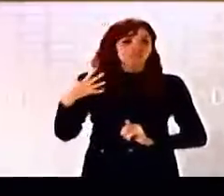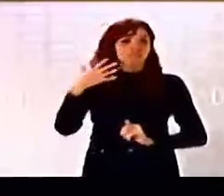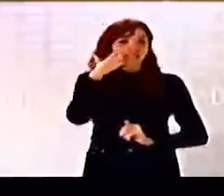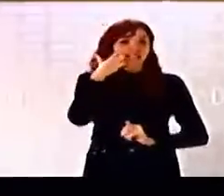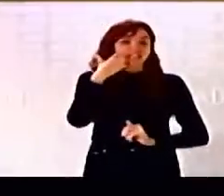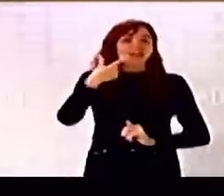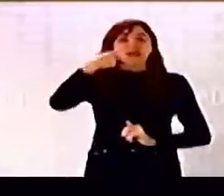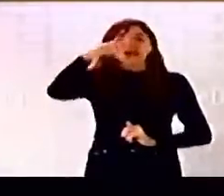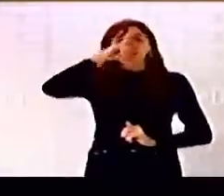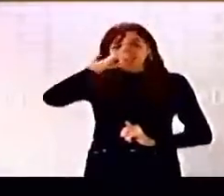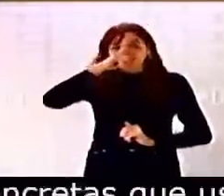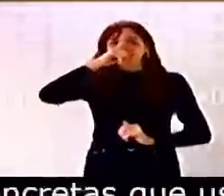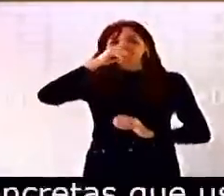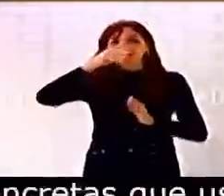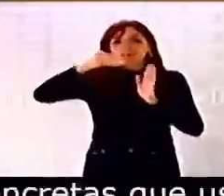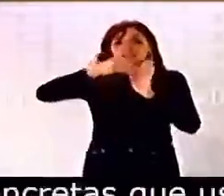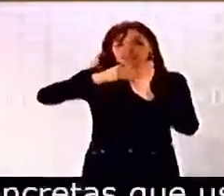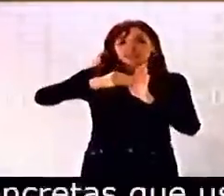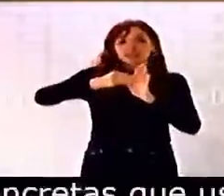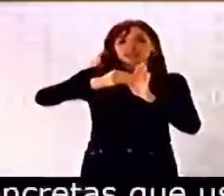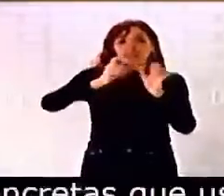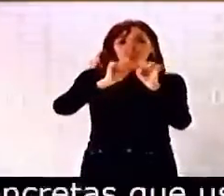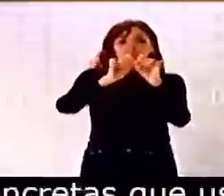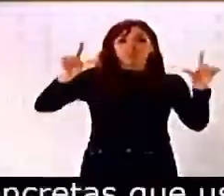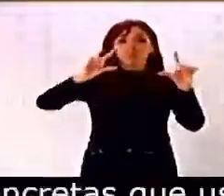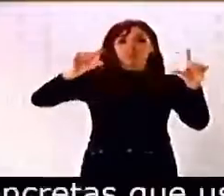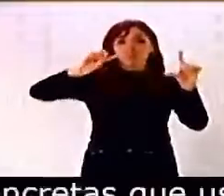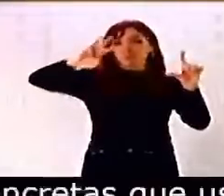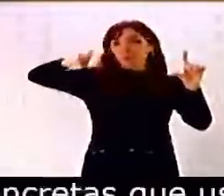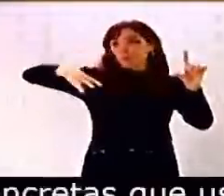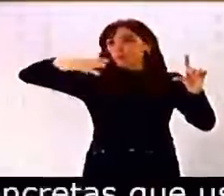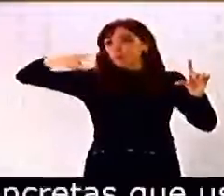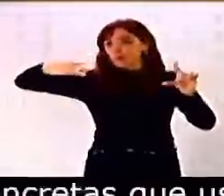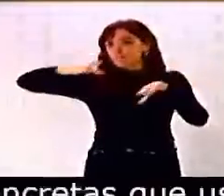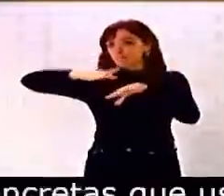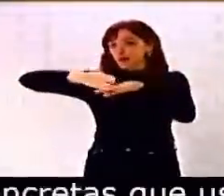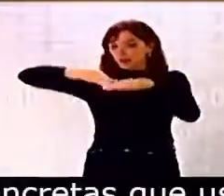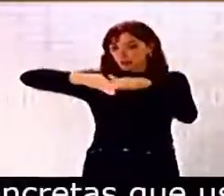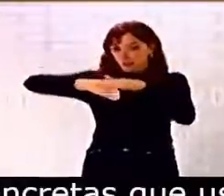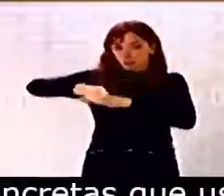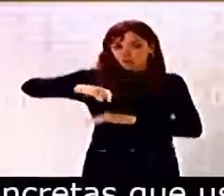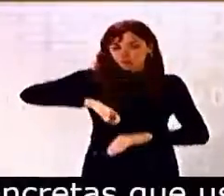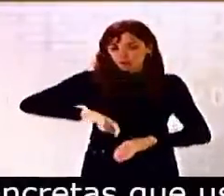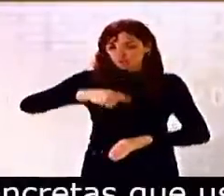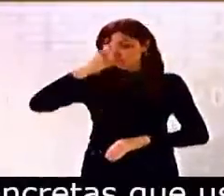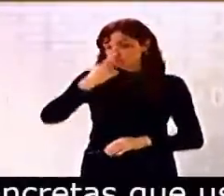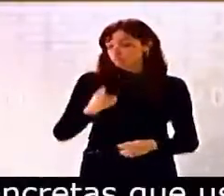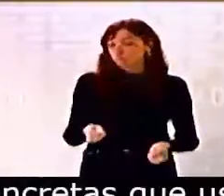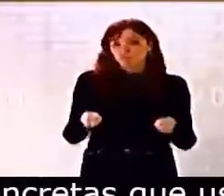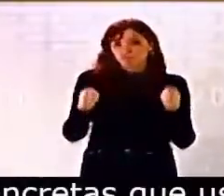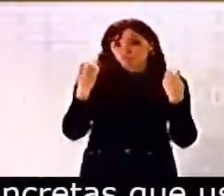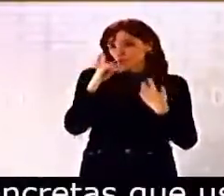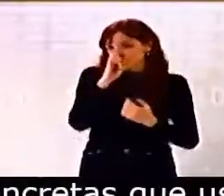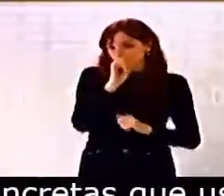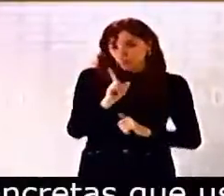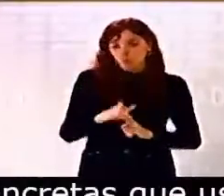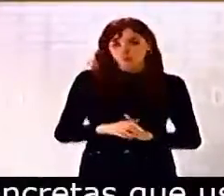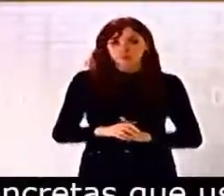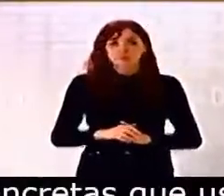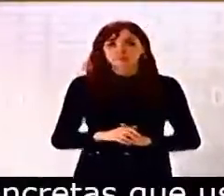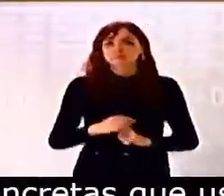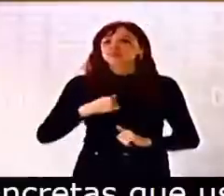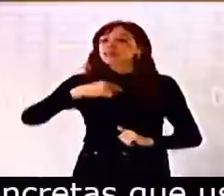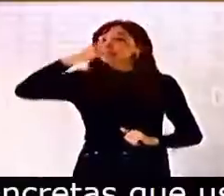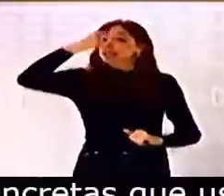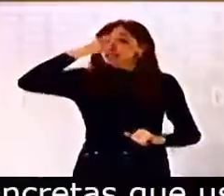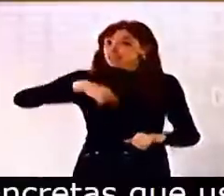protocolos que se cuelgan en el gestor documental del portal al que acceden los profesionales del Servicio Extremeño de Salud. Sé que